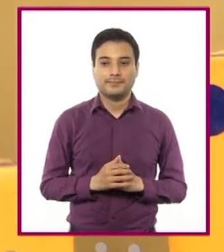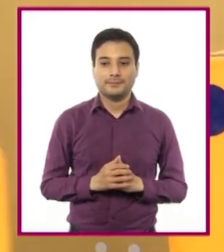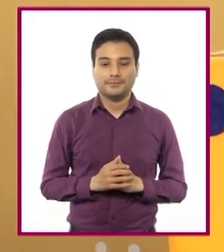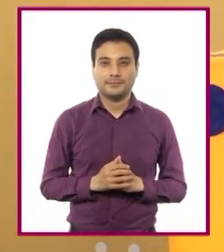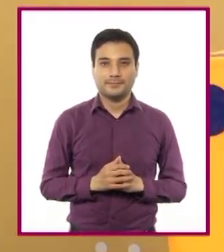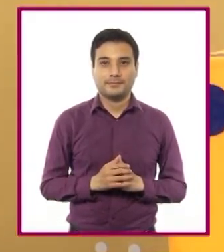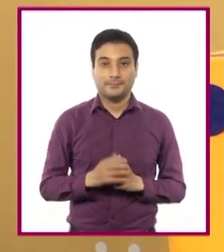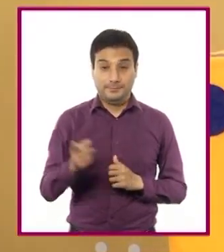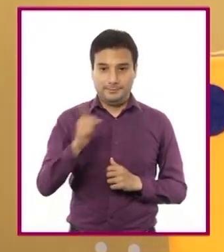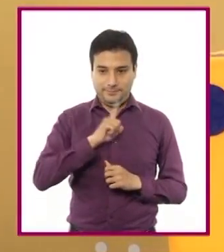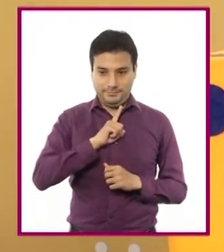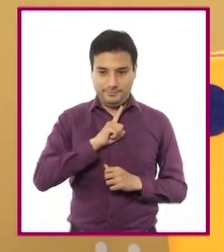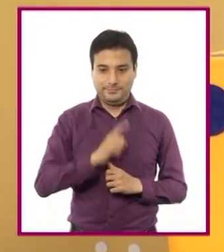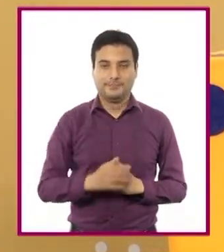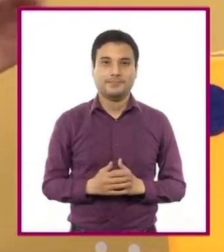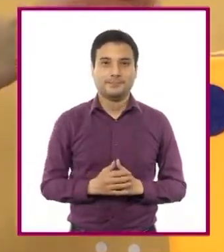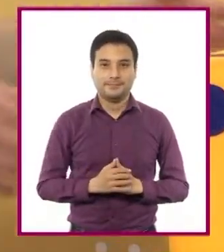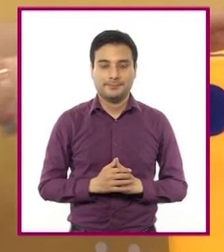Mi turno.